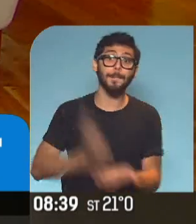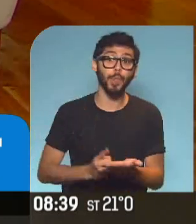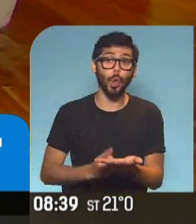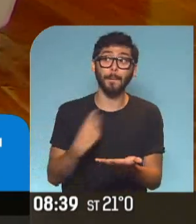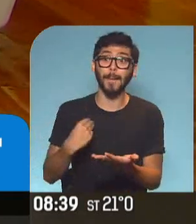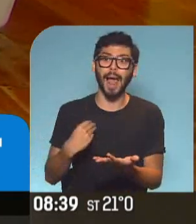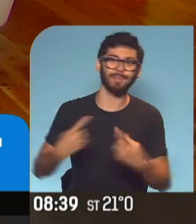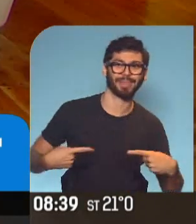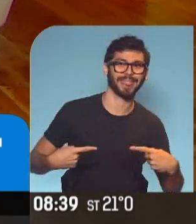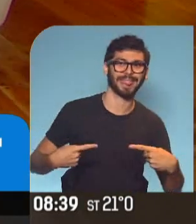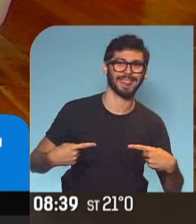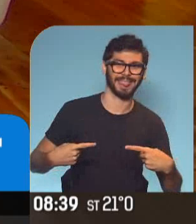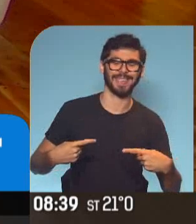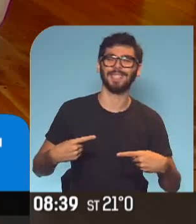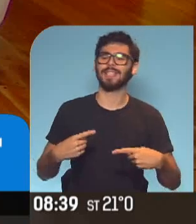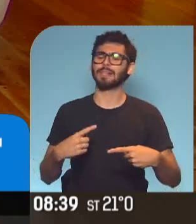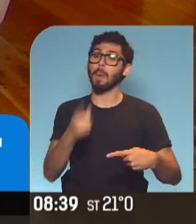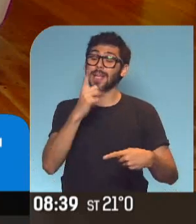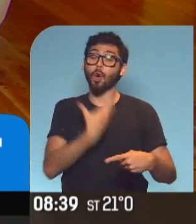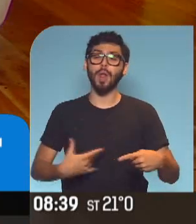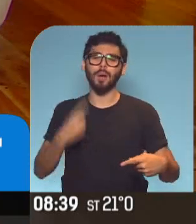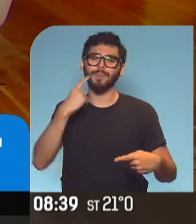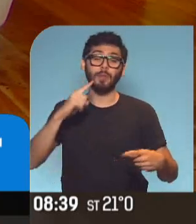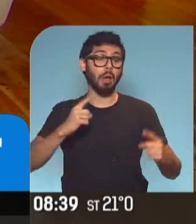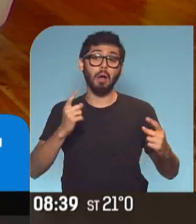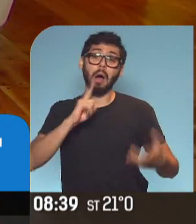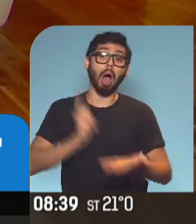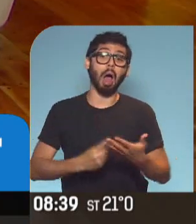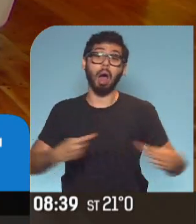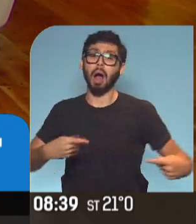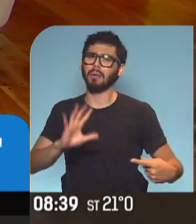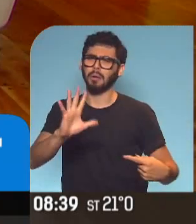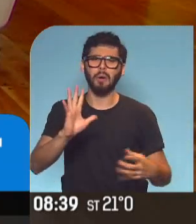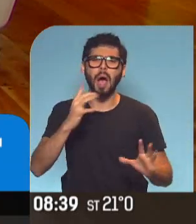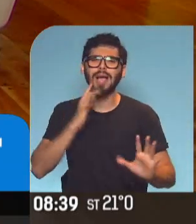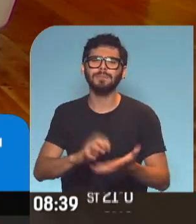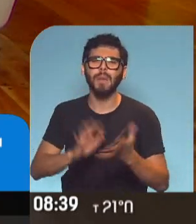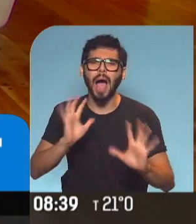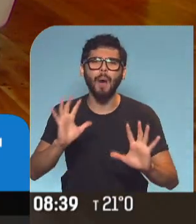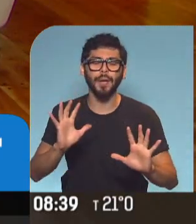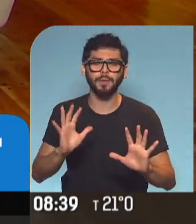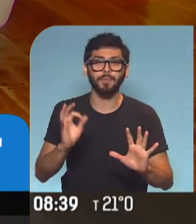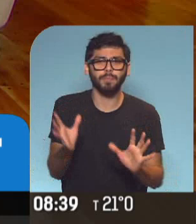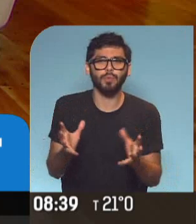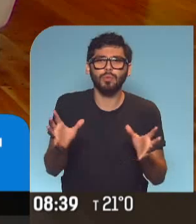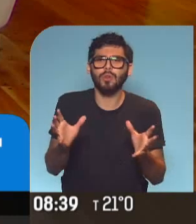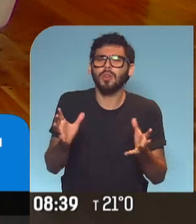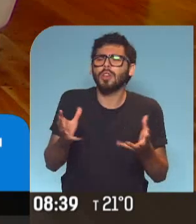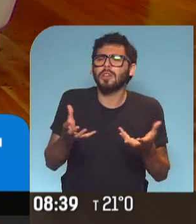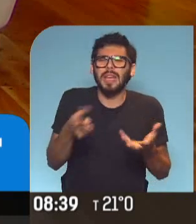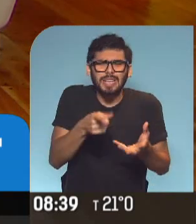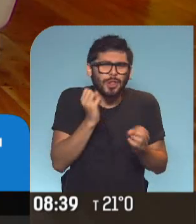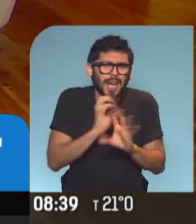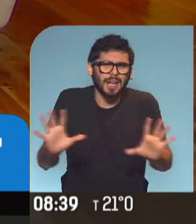de acuerdo a las premisas epidemiológicas eso es un error terrible pues tenés que polemizar con el gobierno si sos opositor en